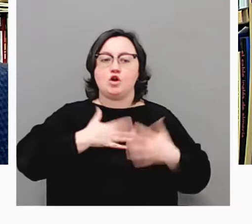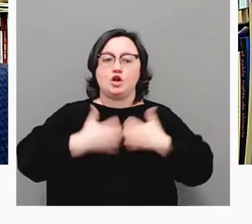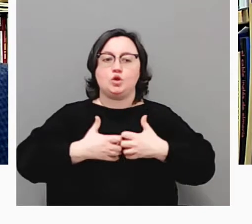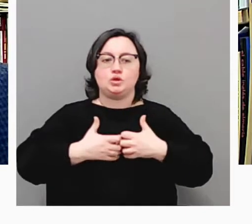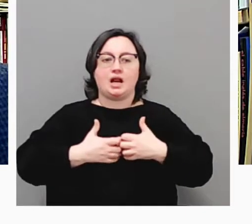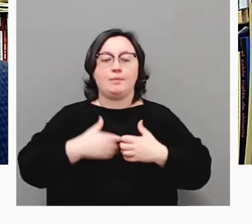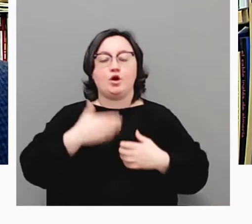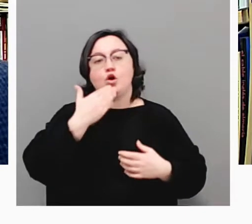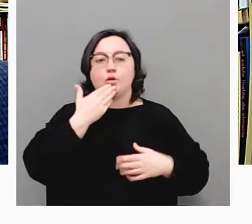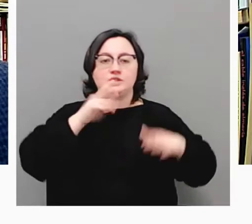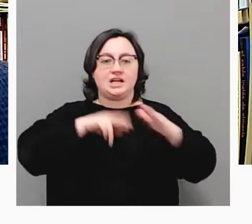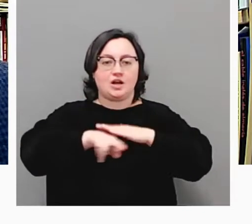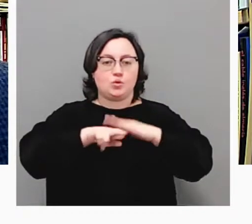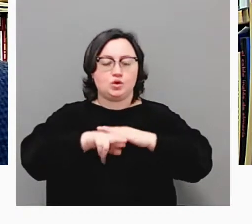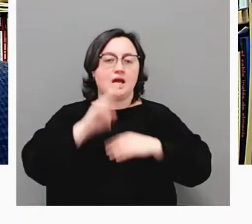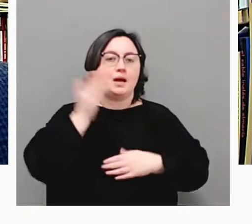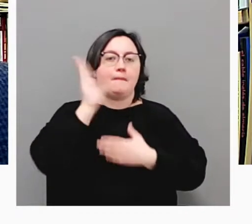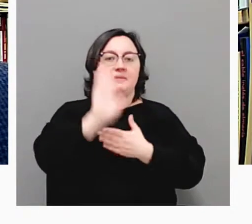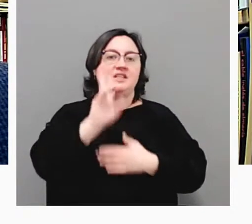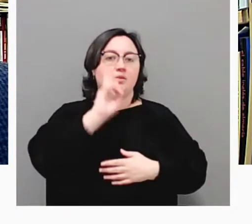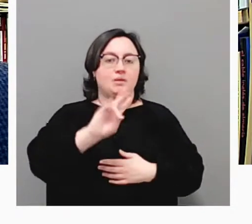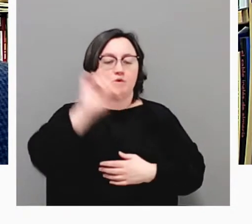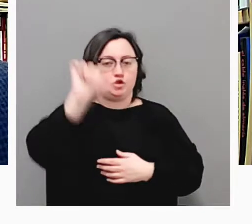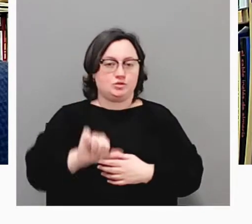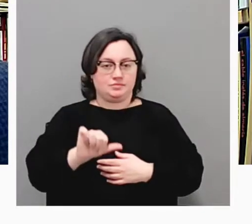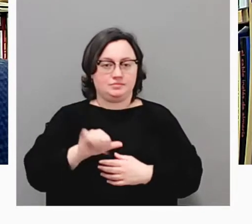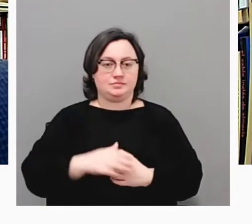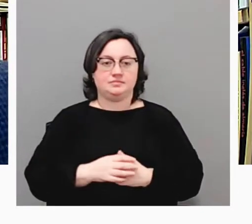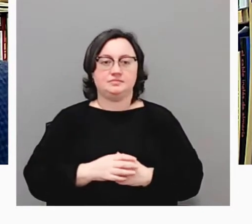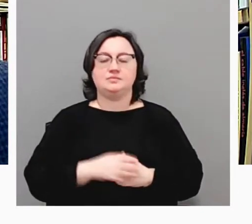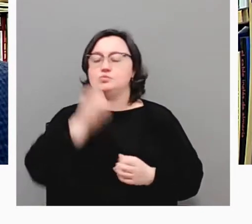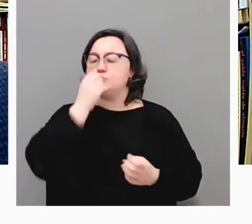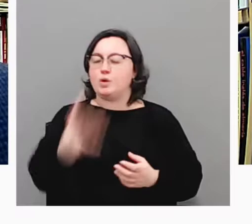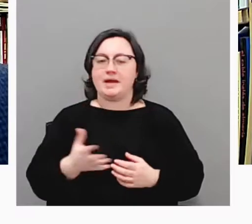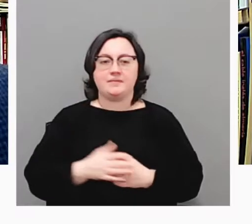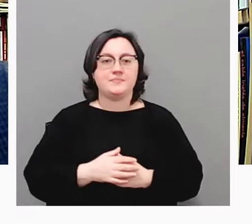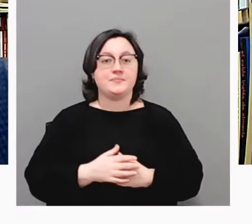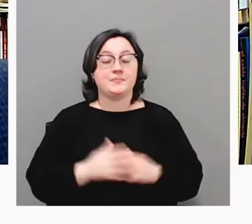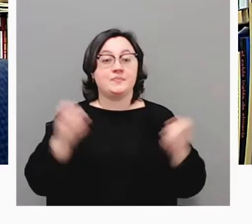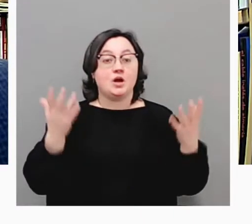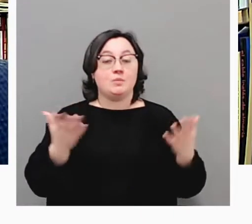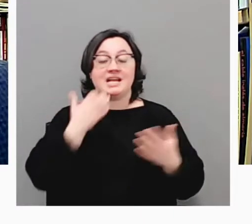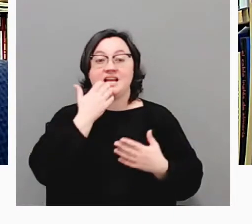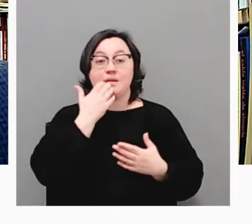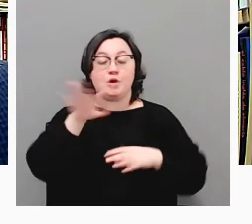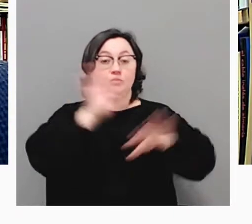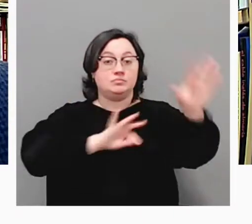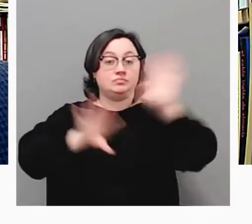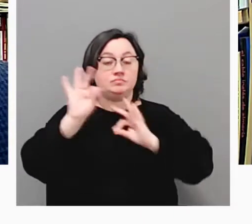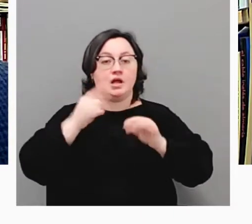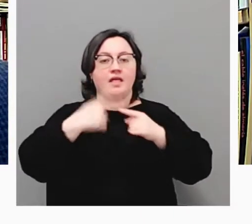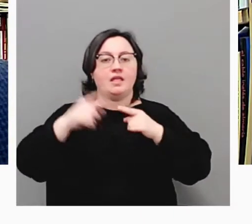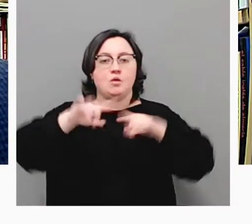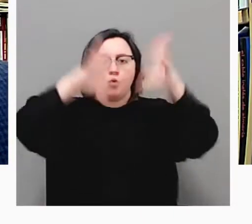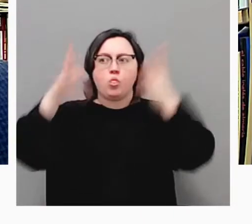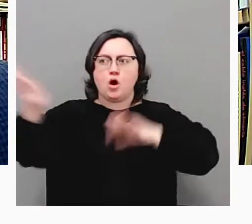recurso. Ya estamos viendo la presentación. Estupendo, muy bien. Pues son ejemplos que están tomados desde diversas partes del